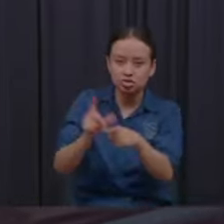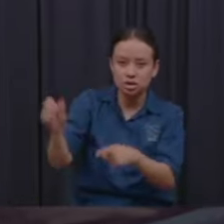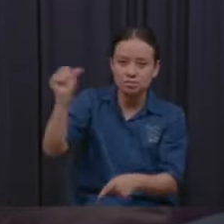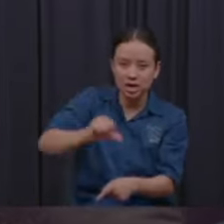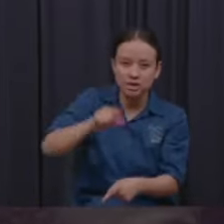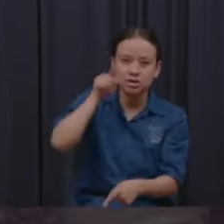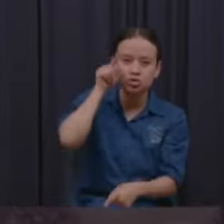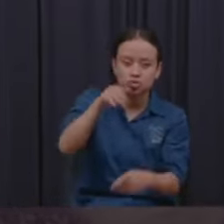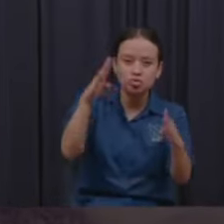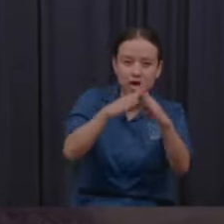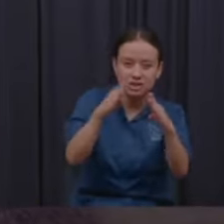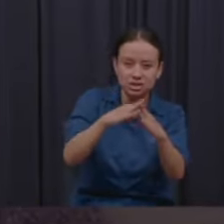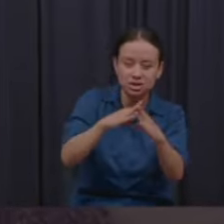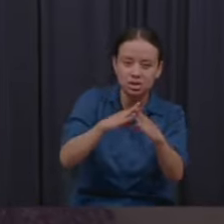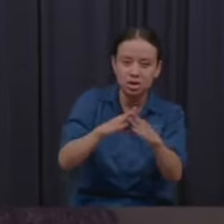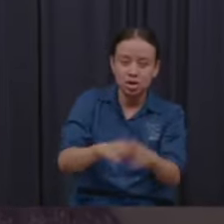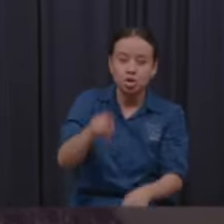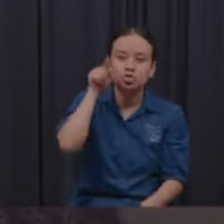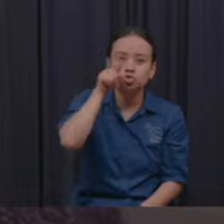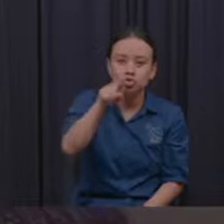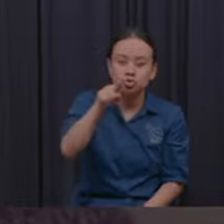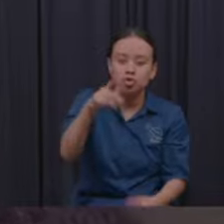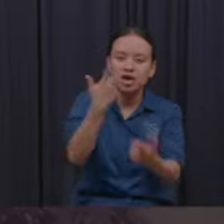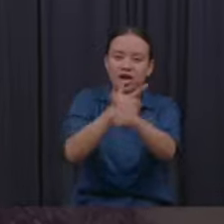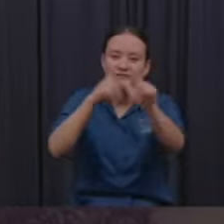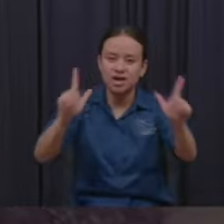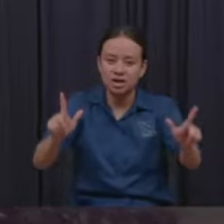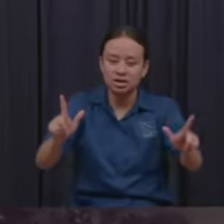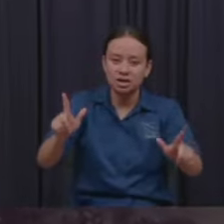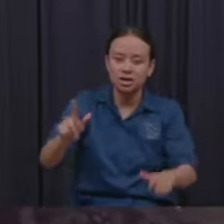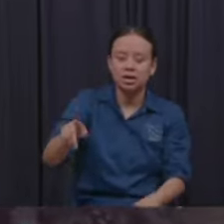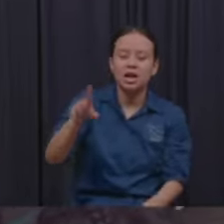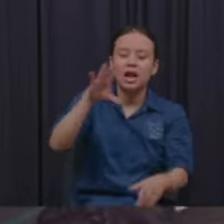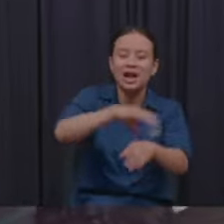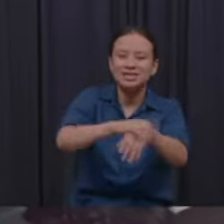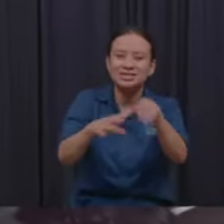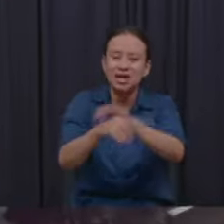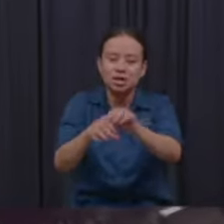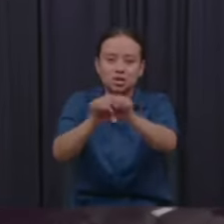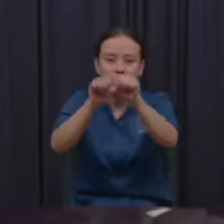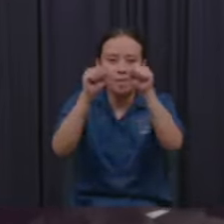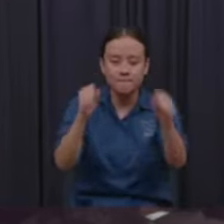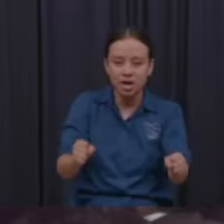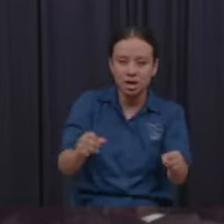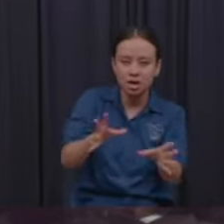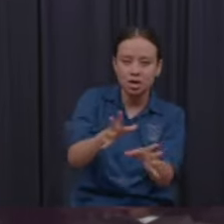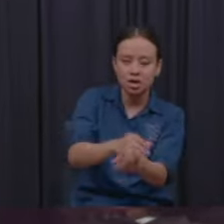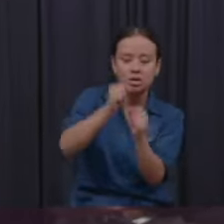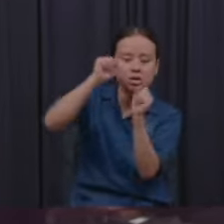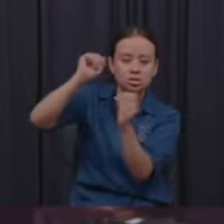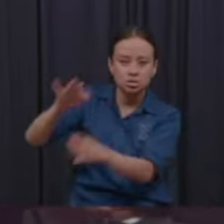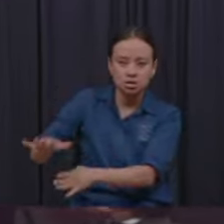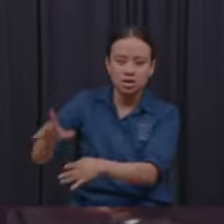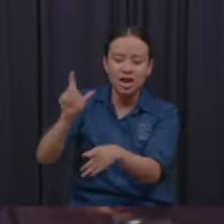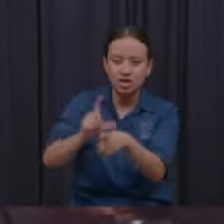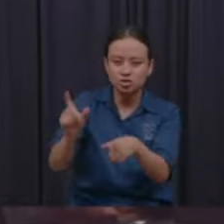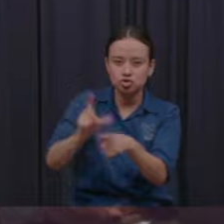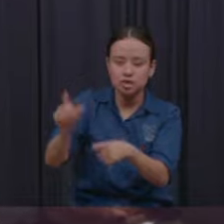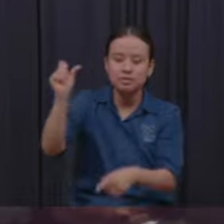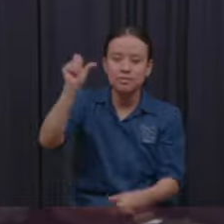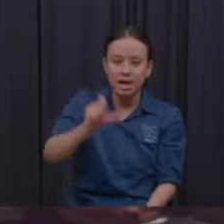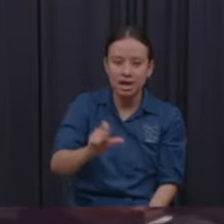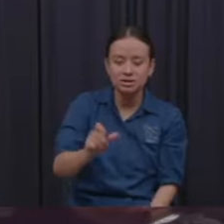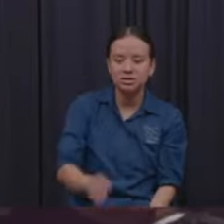Líbrate de las cadenas de tu cuello, cautiva hija de Sión. O sea, puede ser hija de